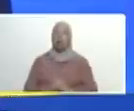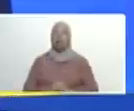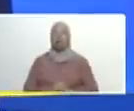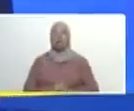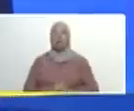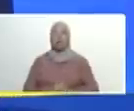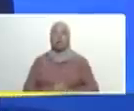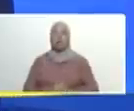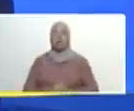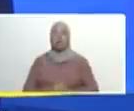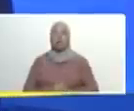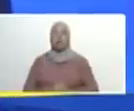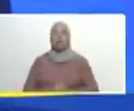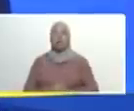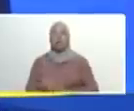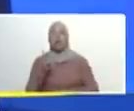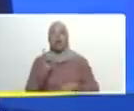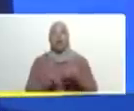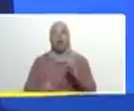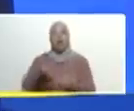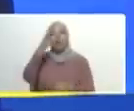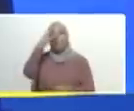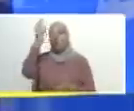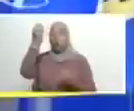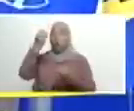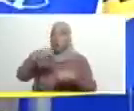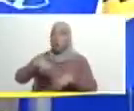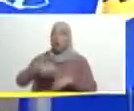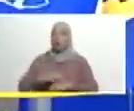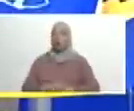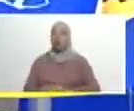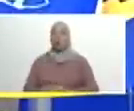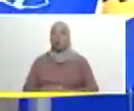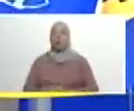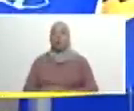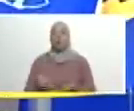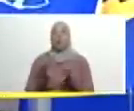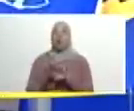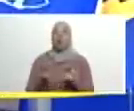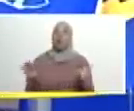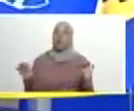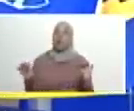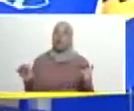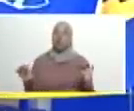hemos avanzado en algunos acuerdos para la educación